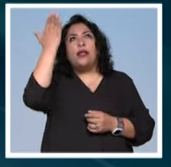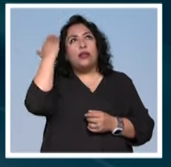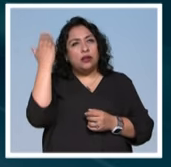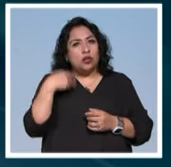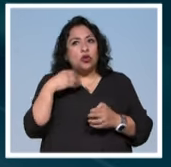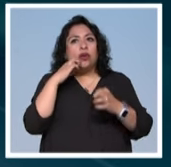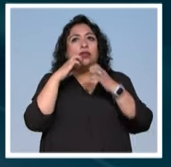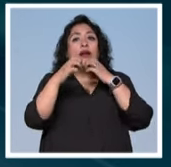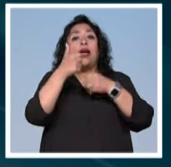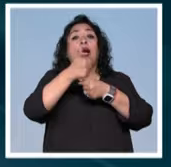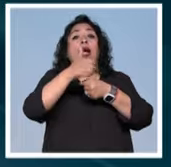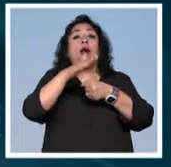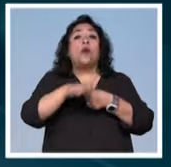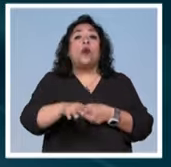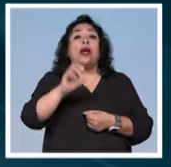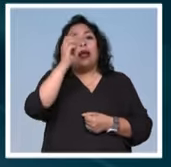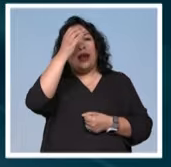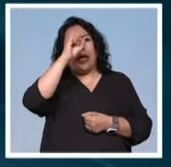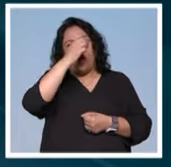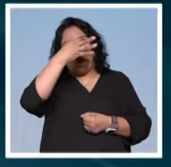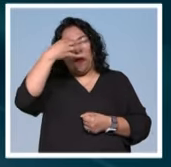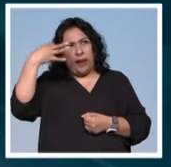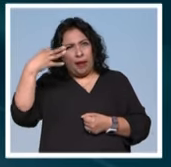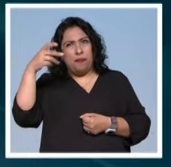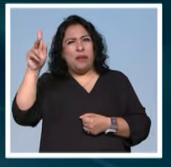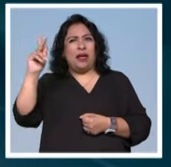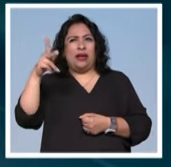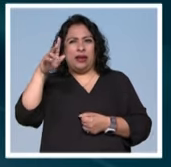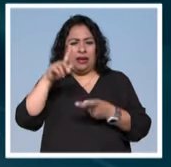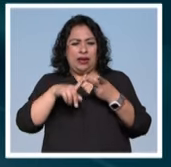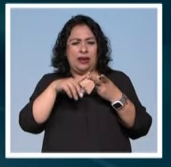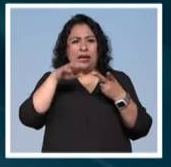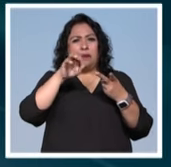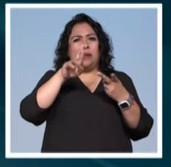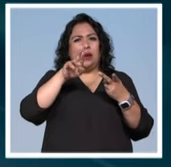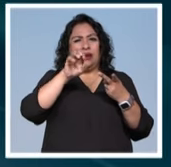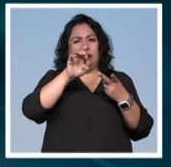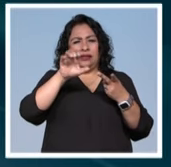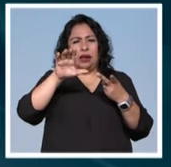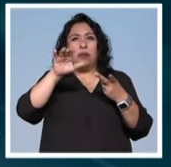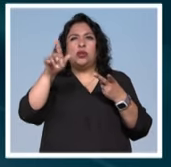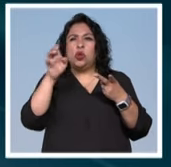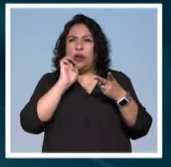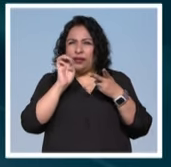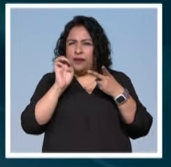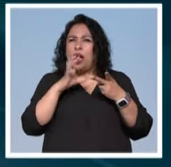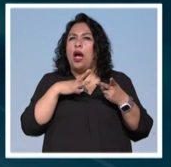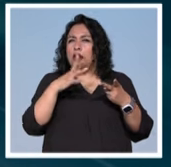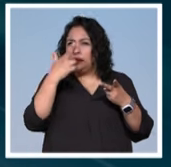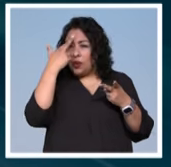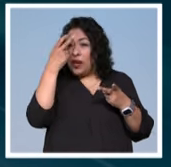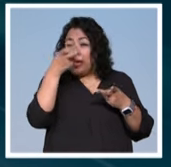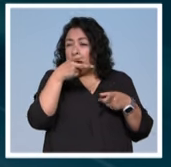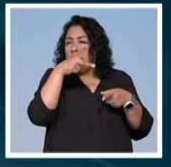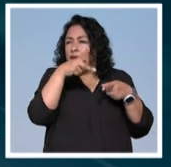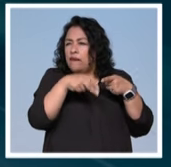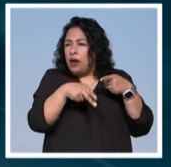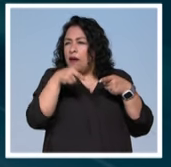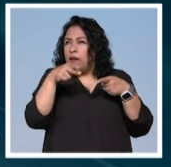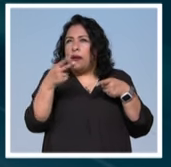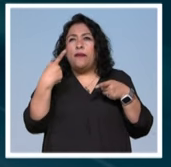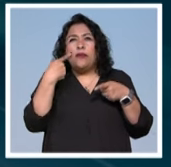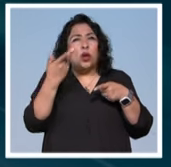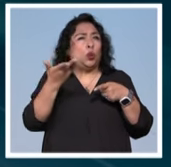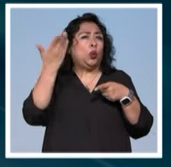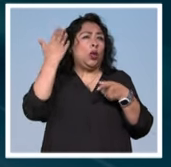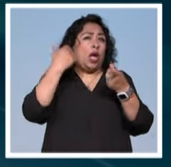a la abuela de Obama en Kenia entrevistó a Marcel marsó en fin entonces esos fragmentos que se vieron hace